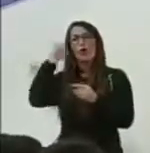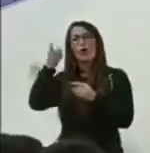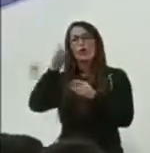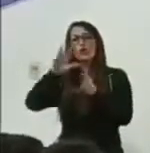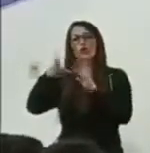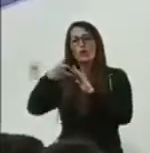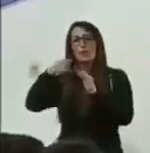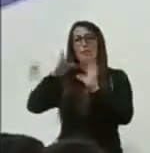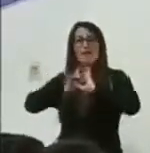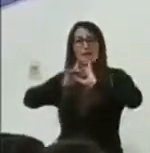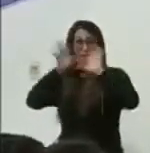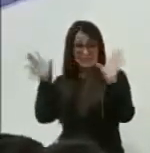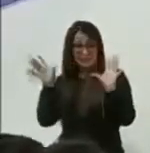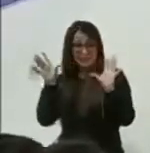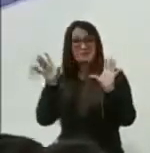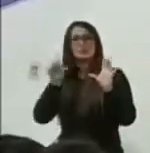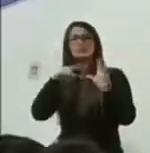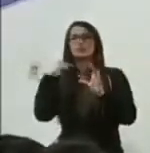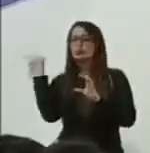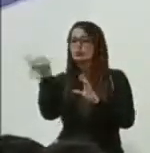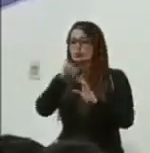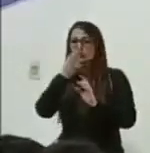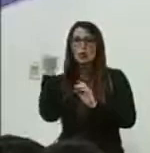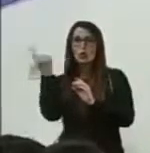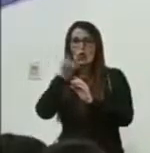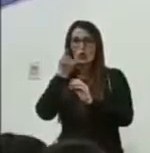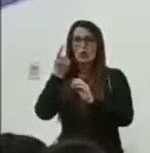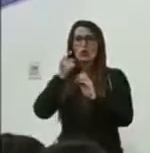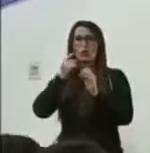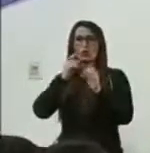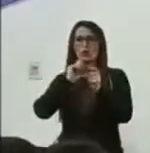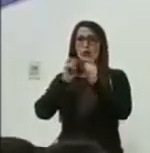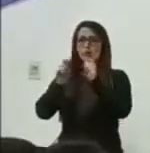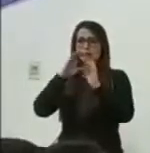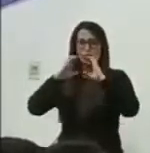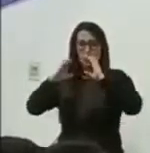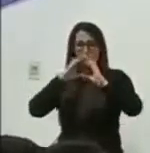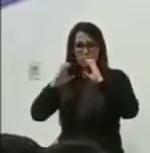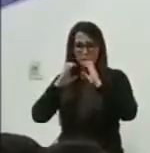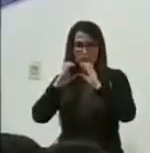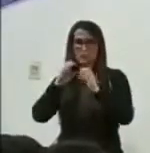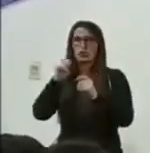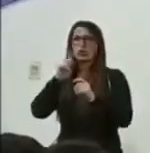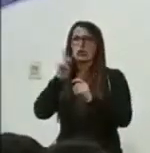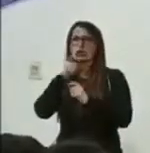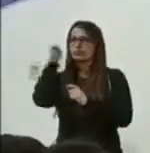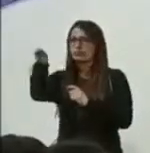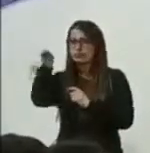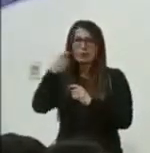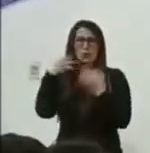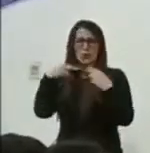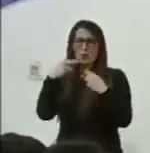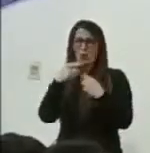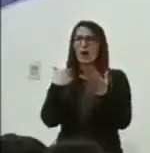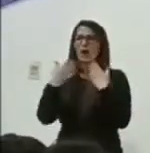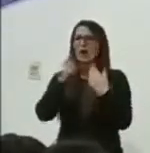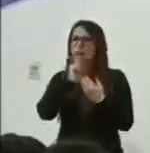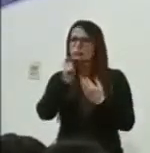neoliberal, todos los medios con titulares, no le ponían un micrófono al Frente Amplio,